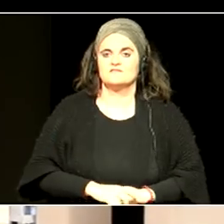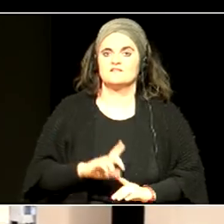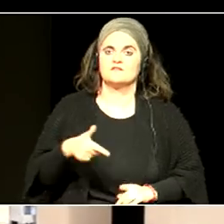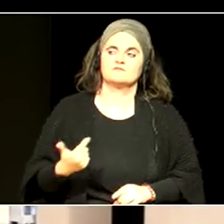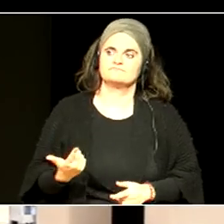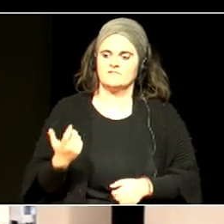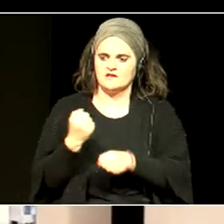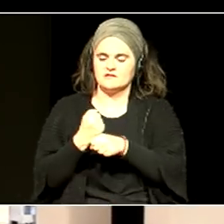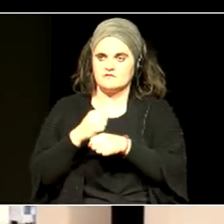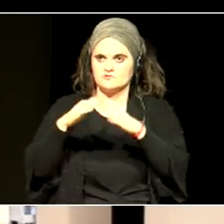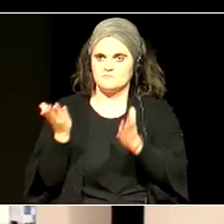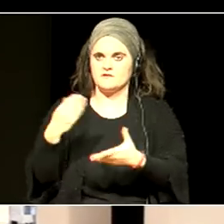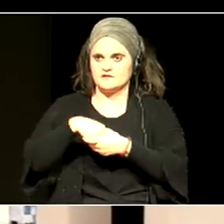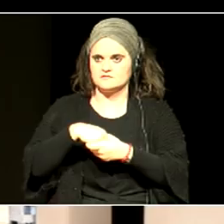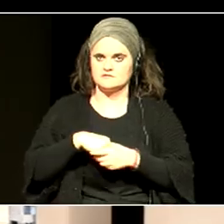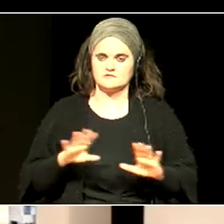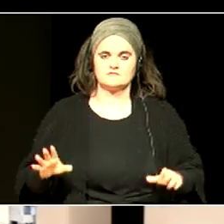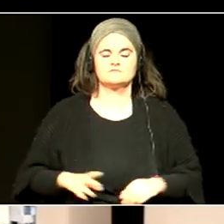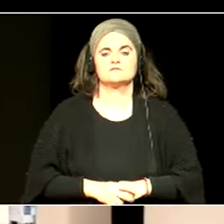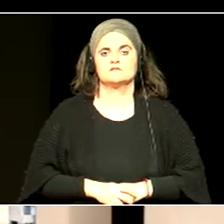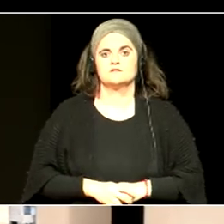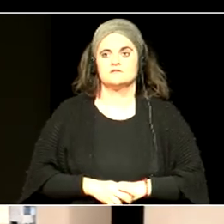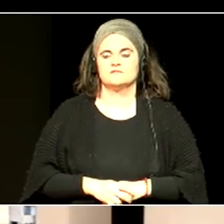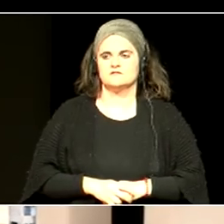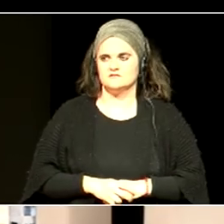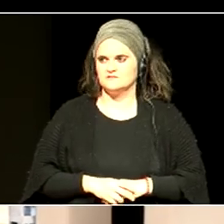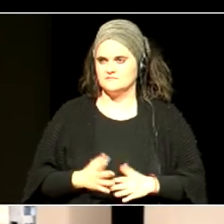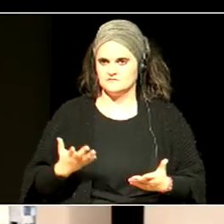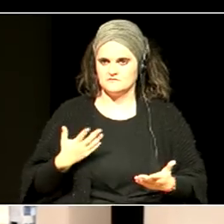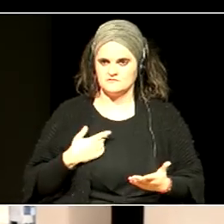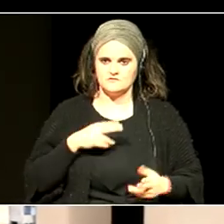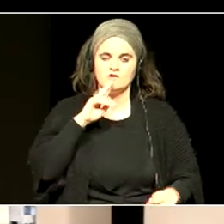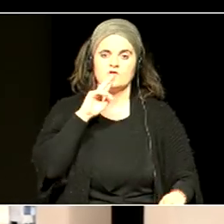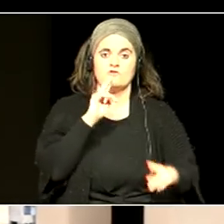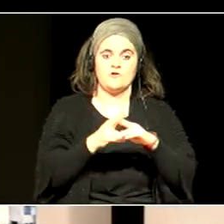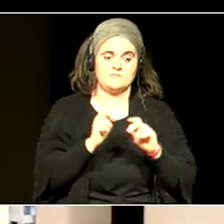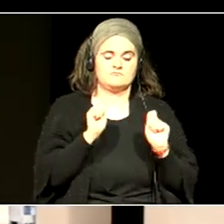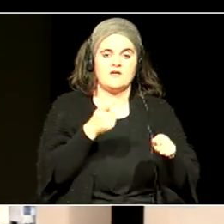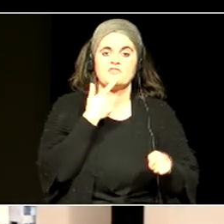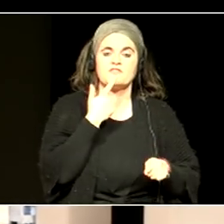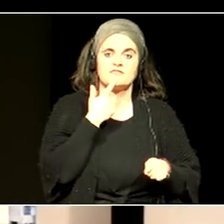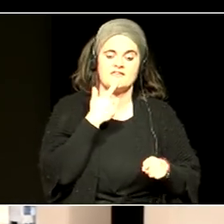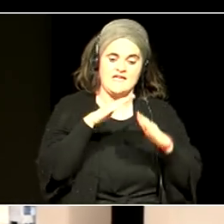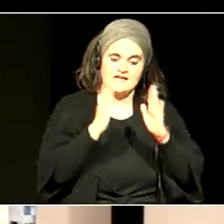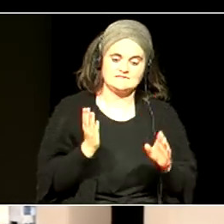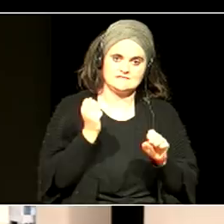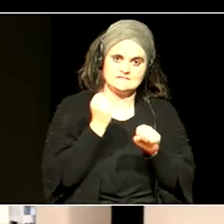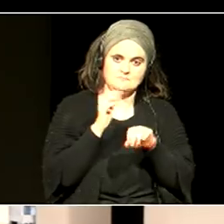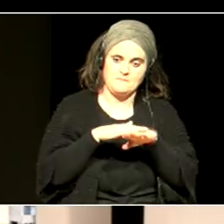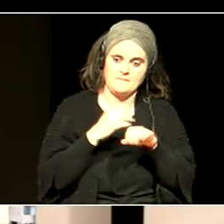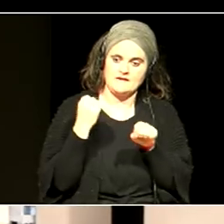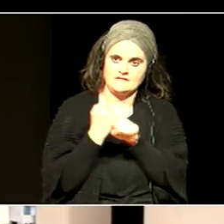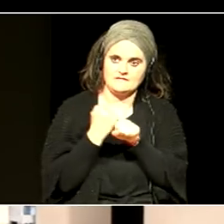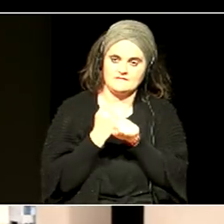yoan es otro gran tema ean yen eso Lan sea benetan